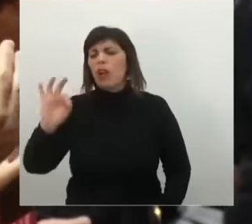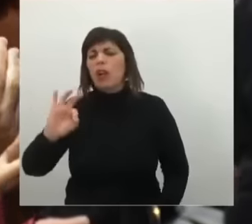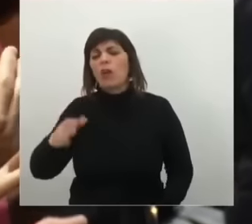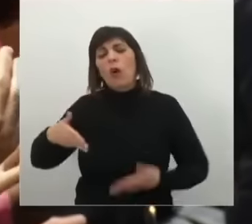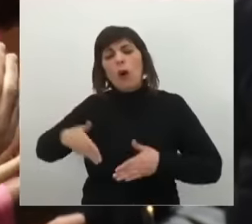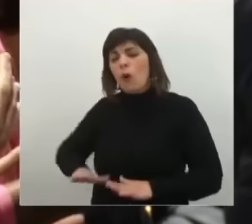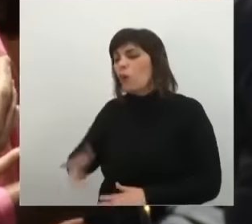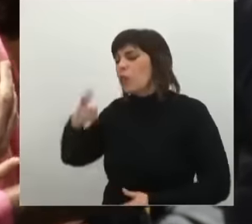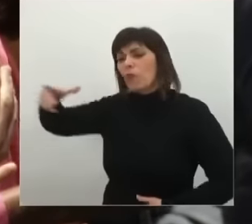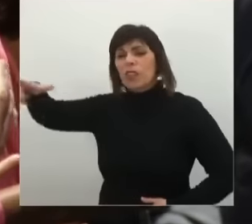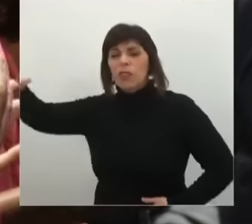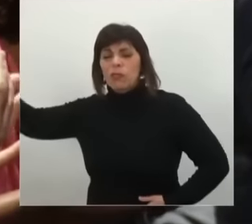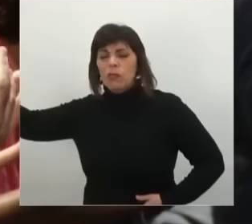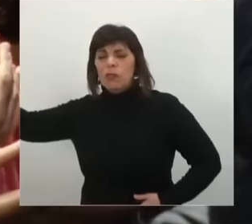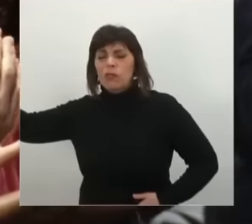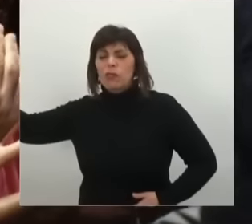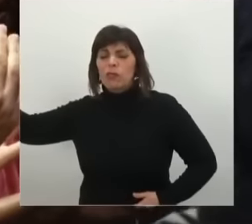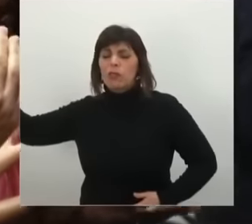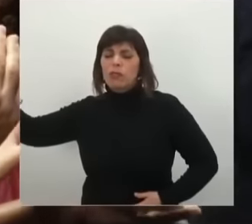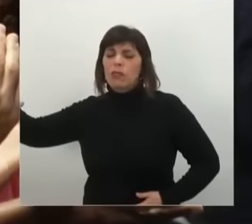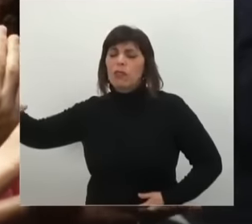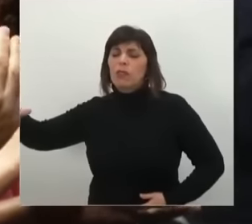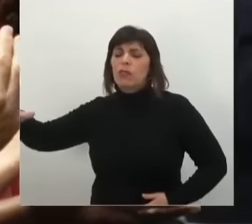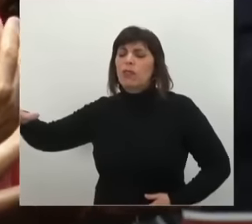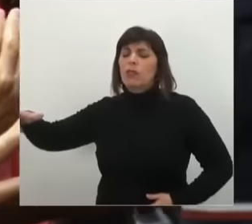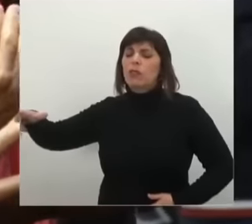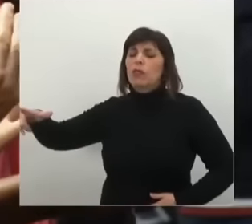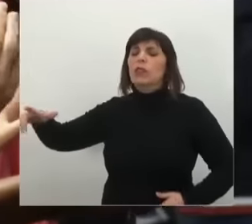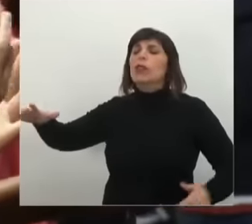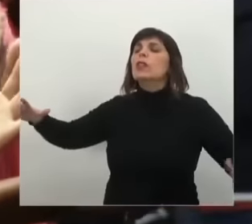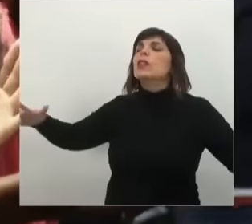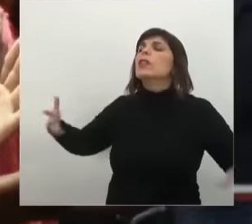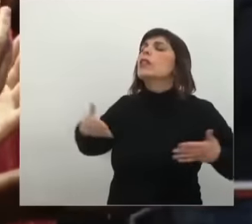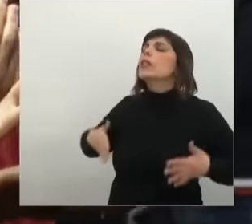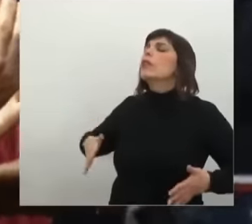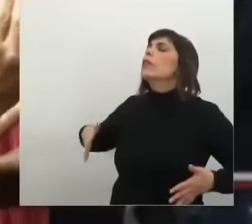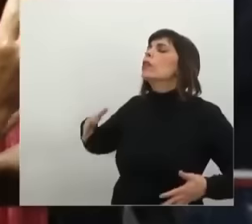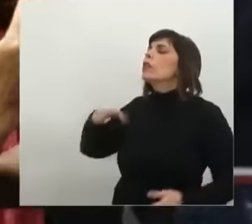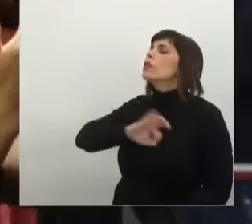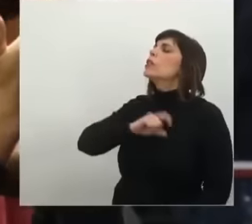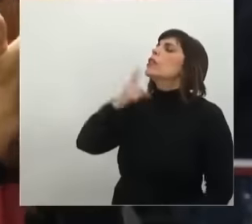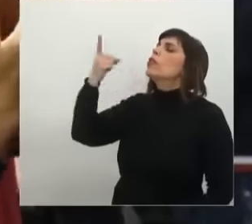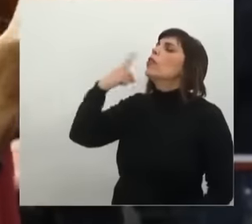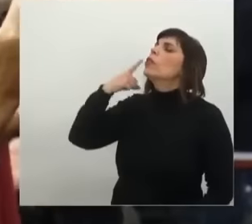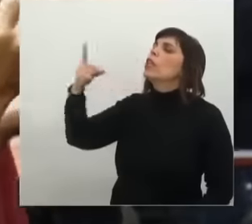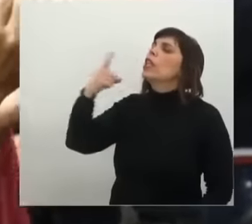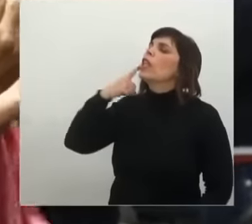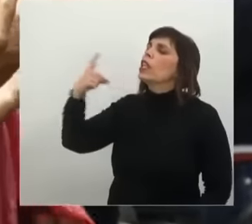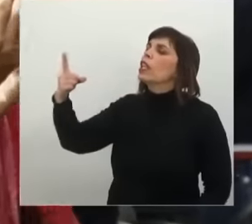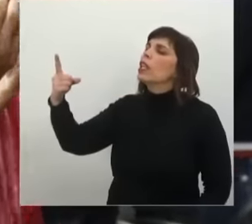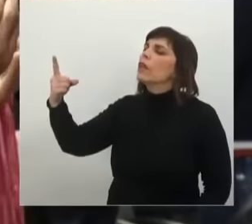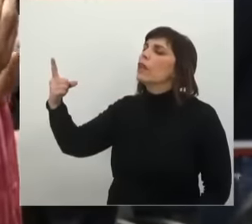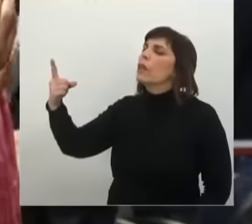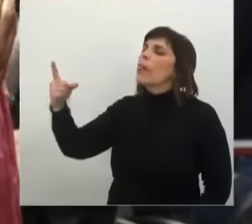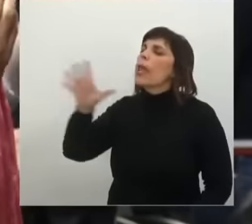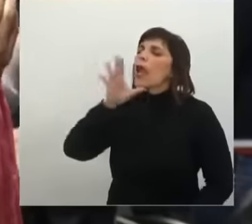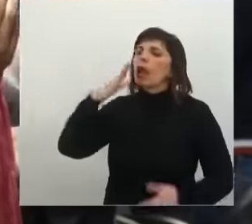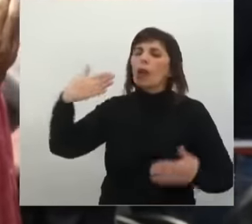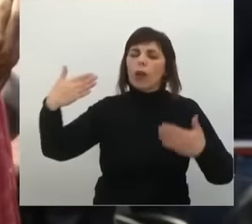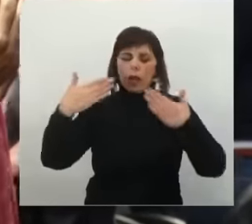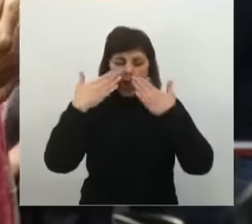ella Órale a él hable con él vamos a adorarle al Señor